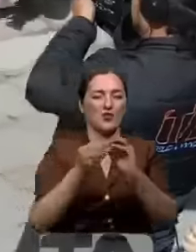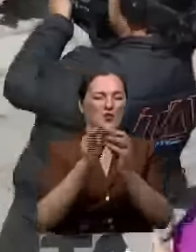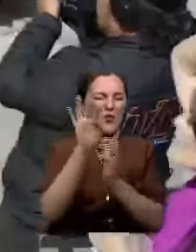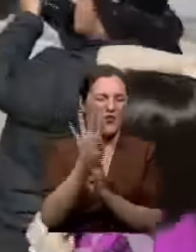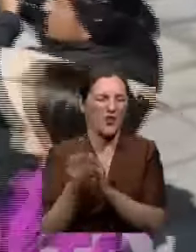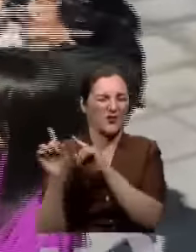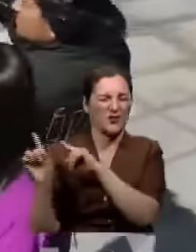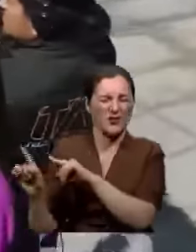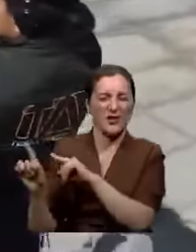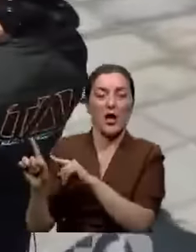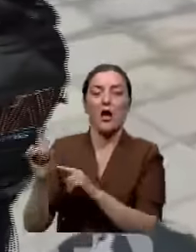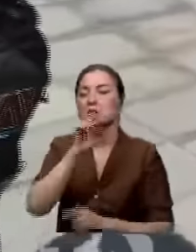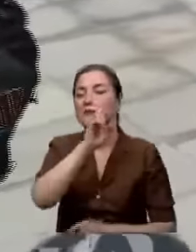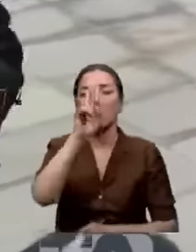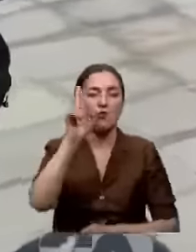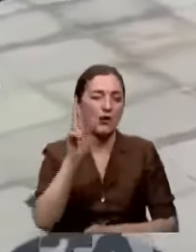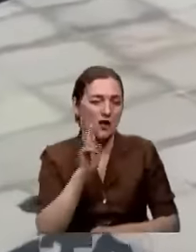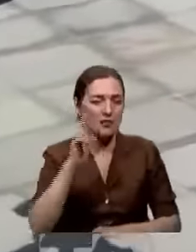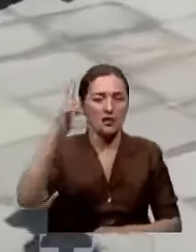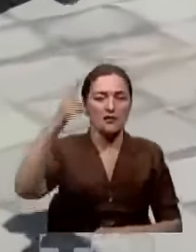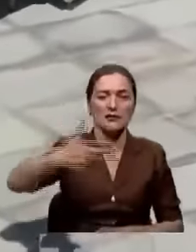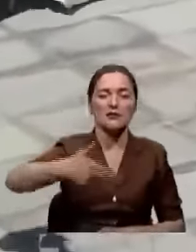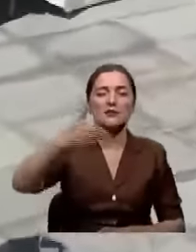Cuéntanos, ¿cuál es nuestro cuarto finalista?